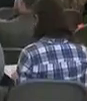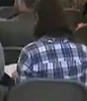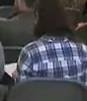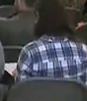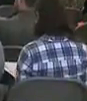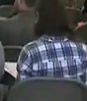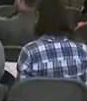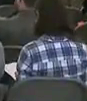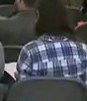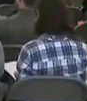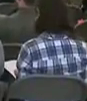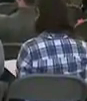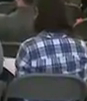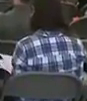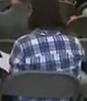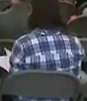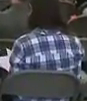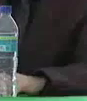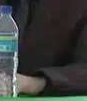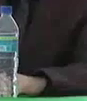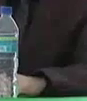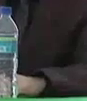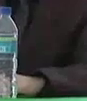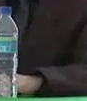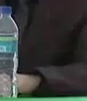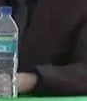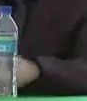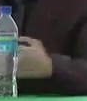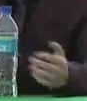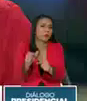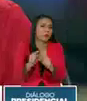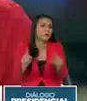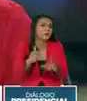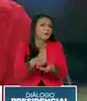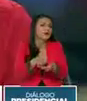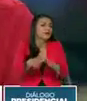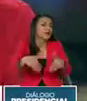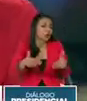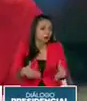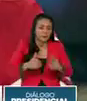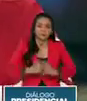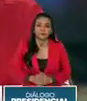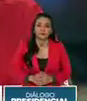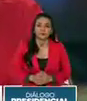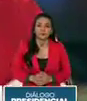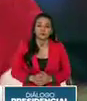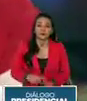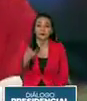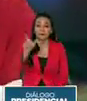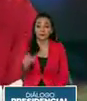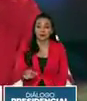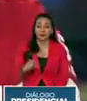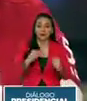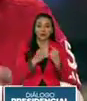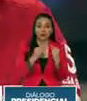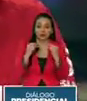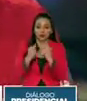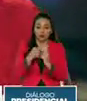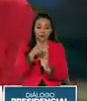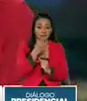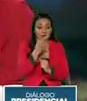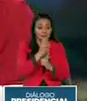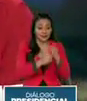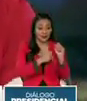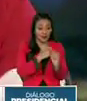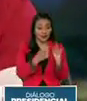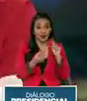que creará mínimo 85 mil plazas de empleo al año, incentivando a la empresa privada. personas de los dos grandes grupos de desempleo, que son de 17 a 25